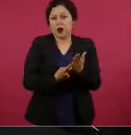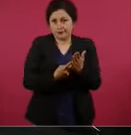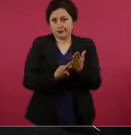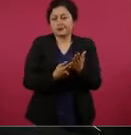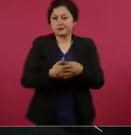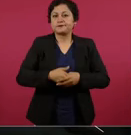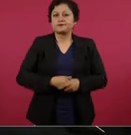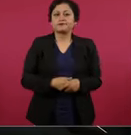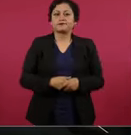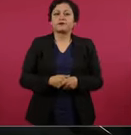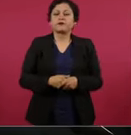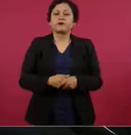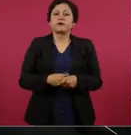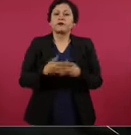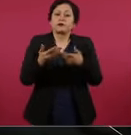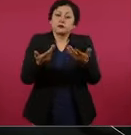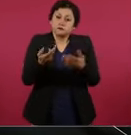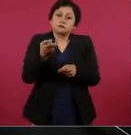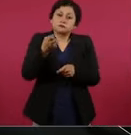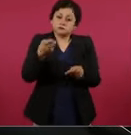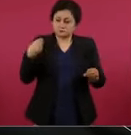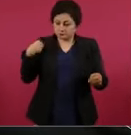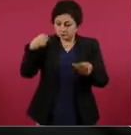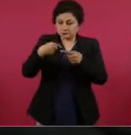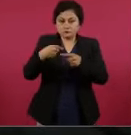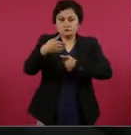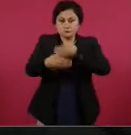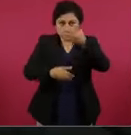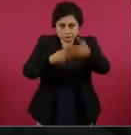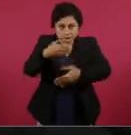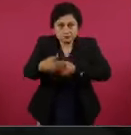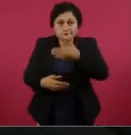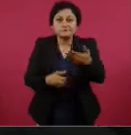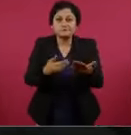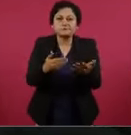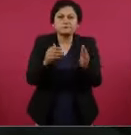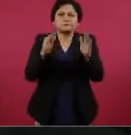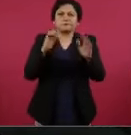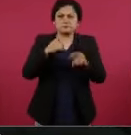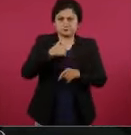considero que vamos bien. Agradecer mucho,